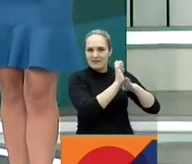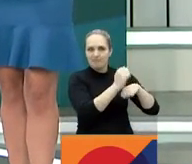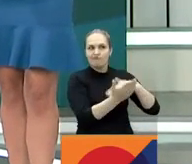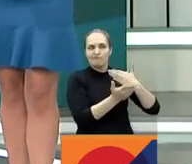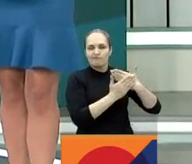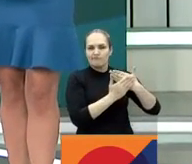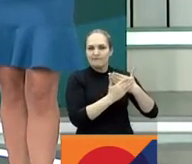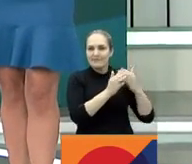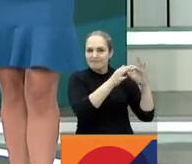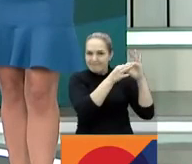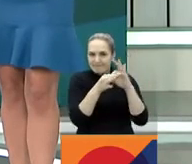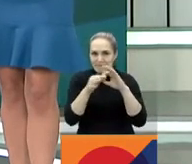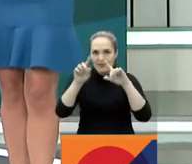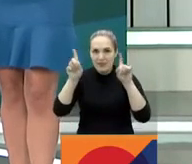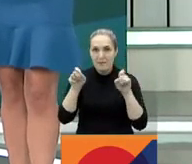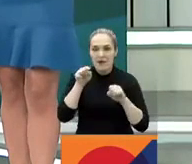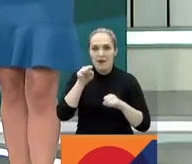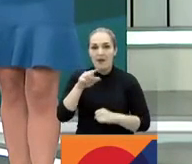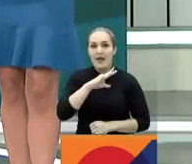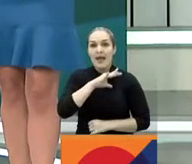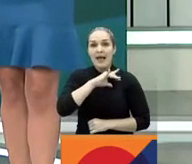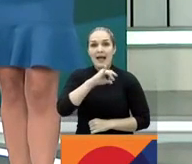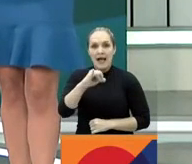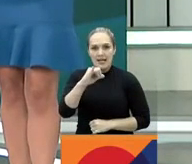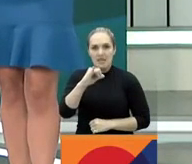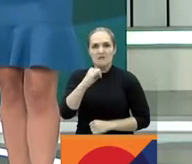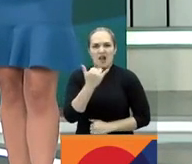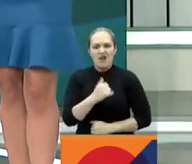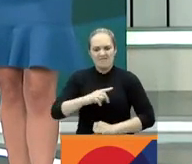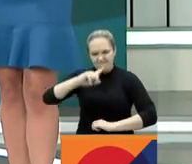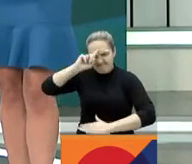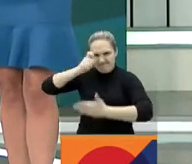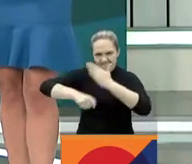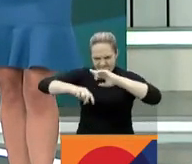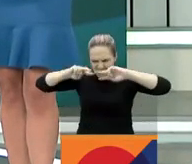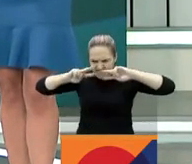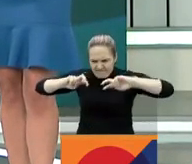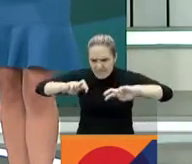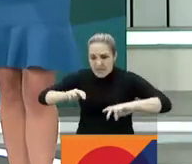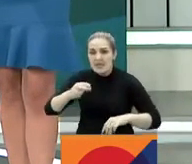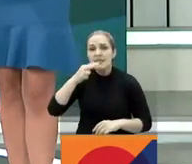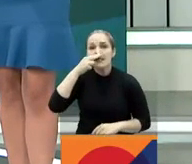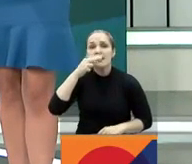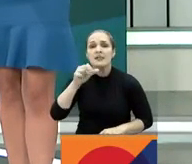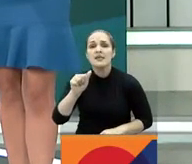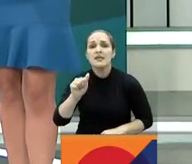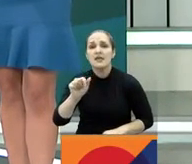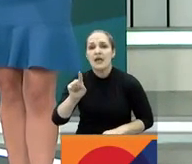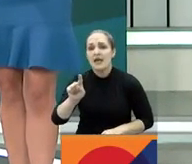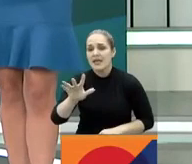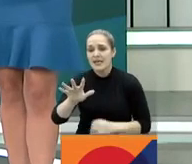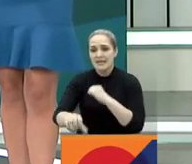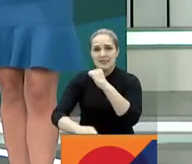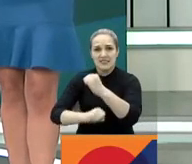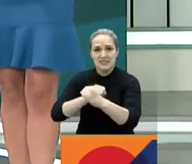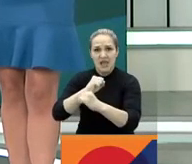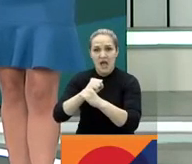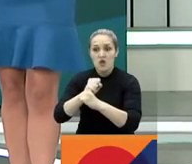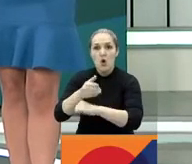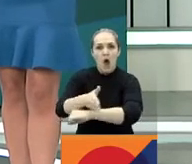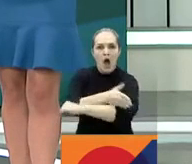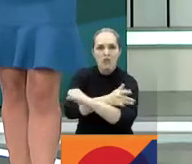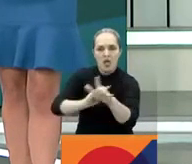por este tema, la policía de Cali rescató a una menor de 15 años de edad que fue engañada por una red de trata